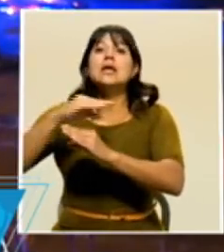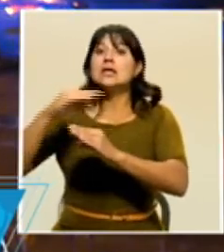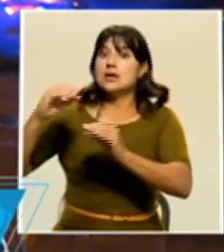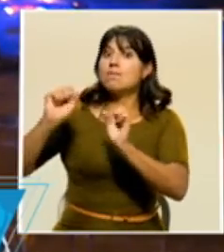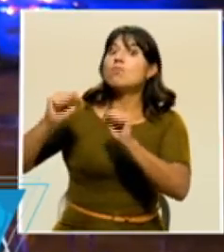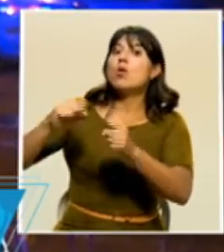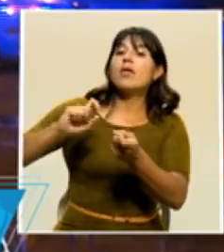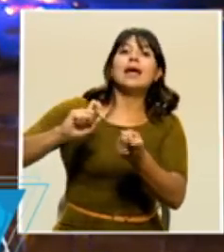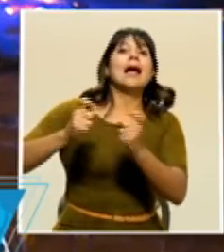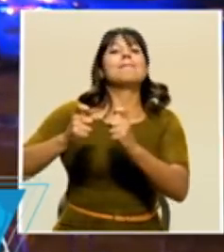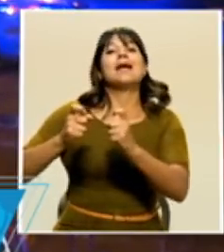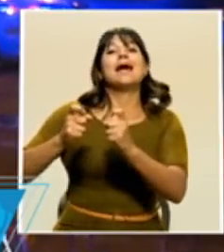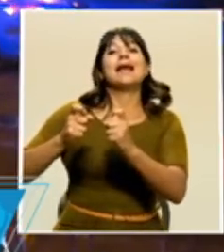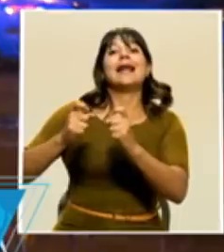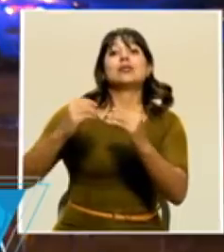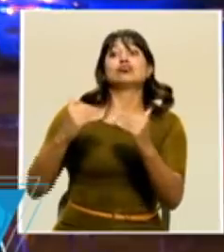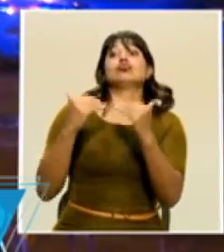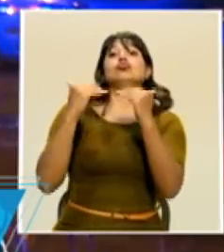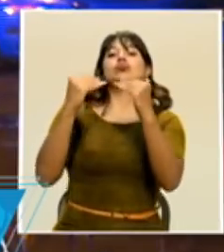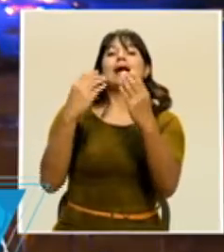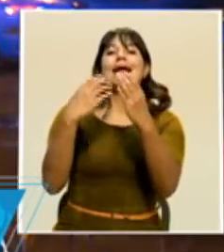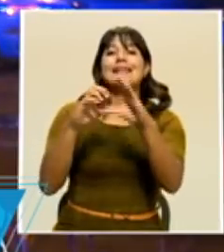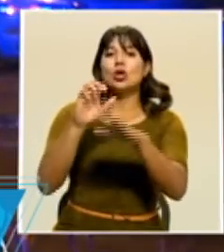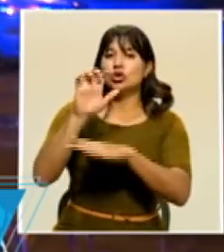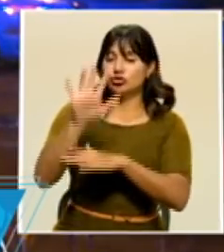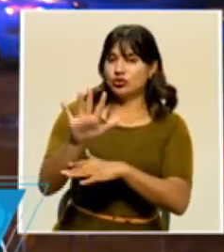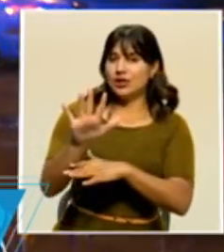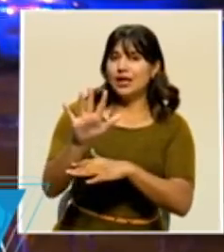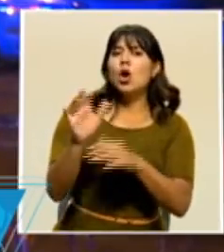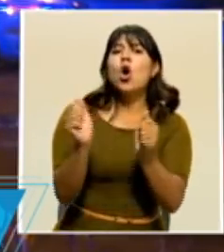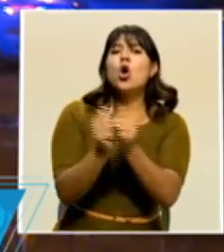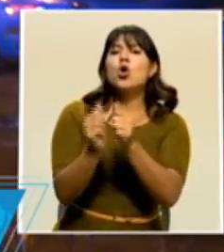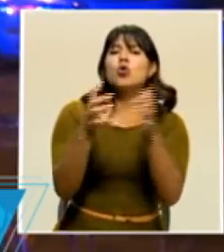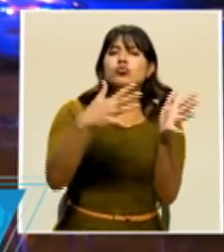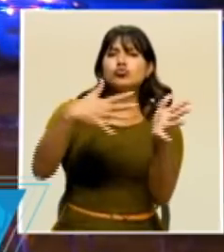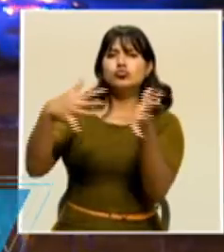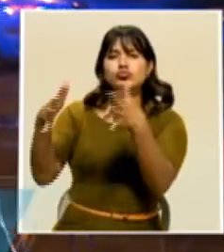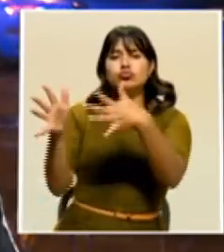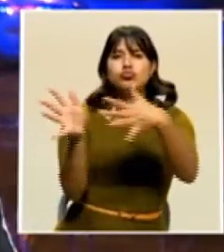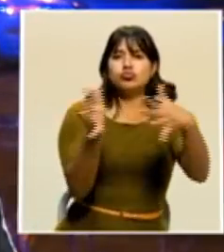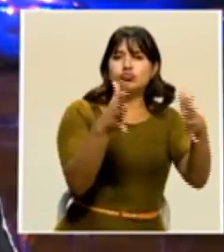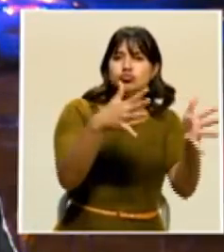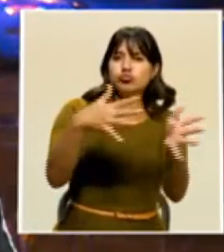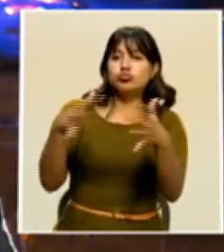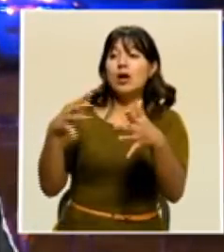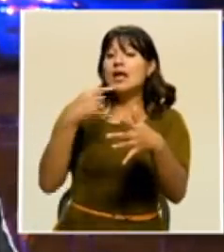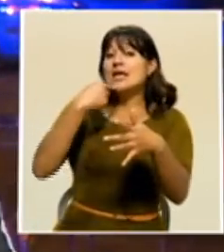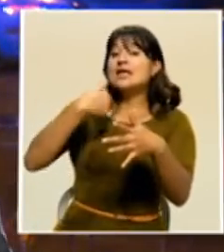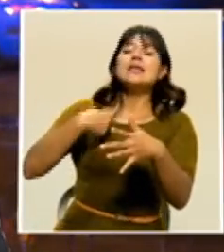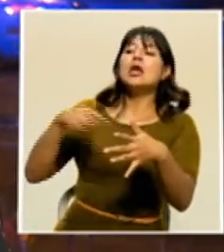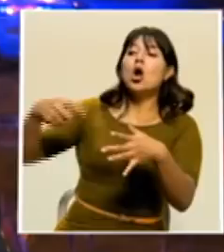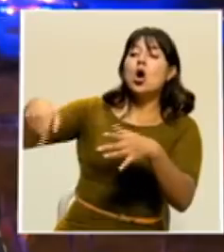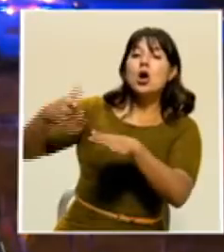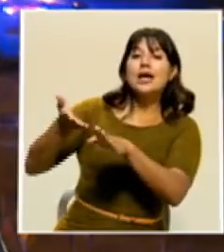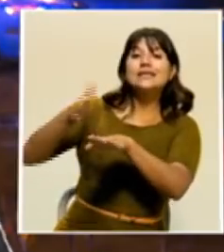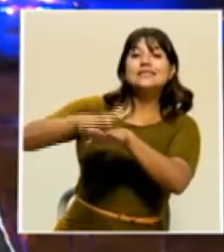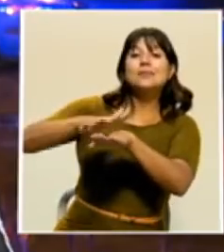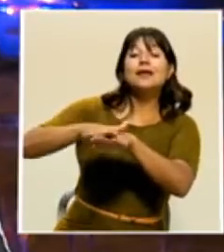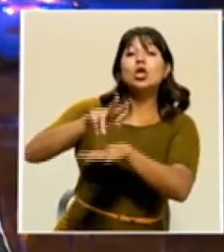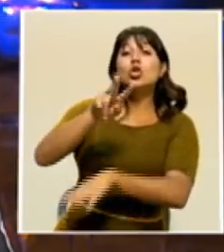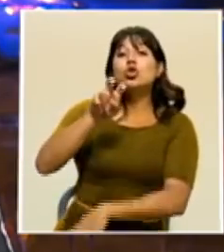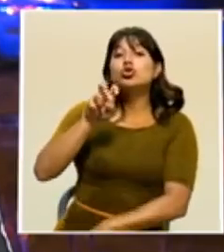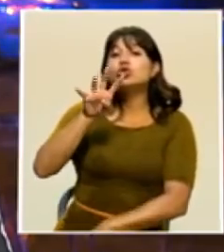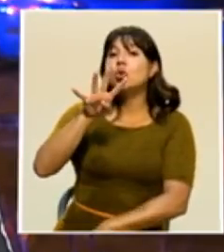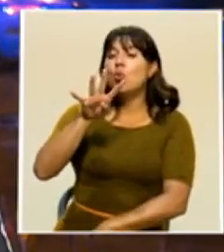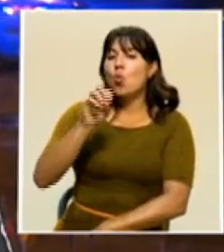en huracán categoría 5, con vientos sostenidos hasta hace pocos minutos, según lo que informaron los expertos, de 240